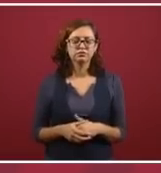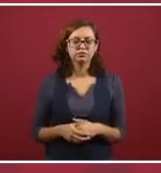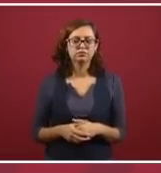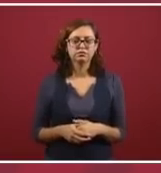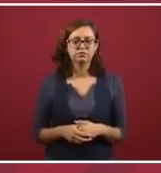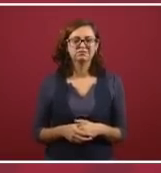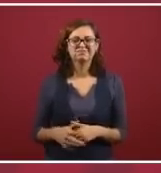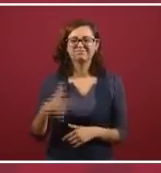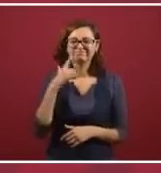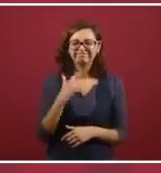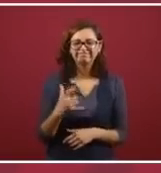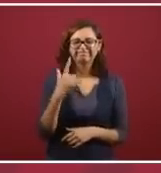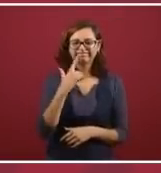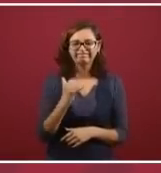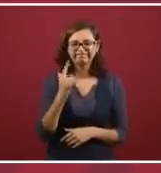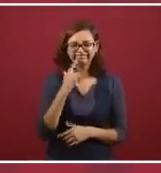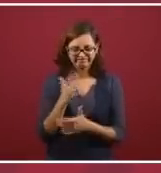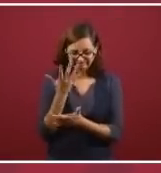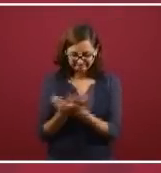perseverancia,